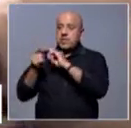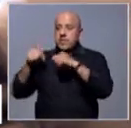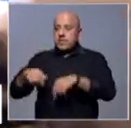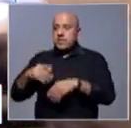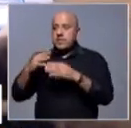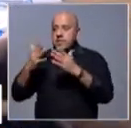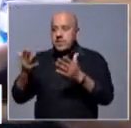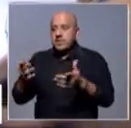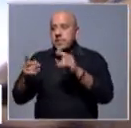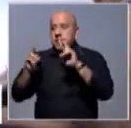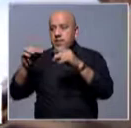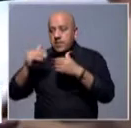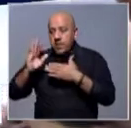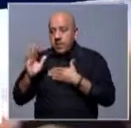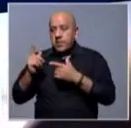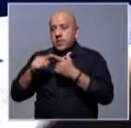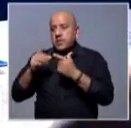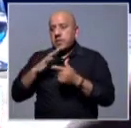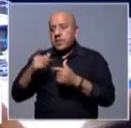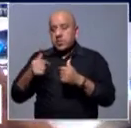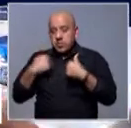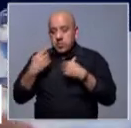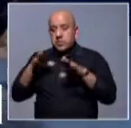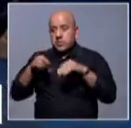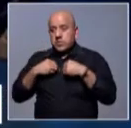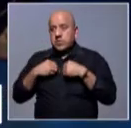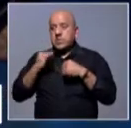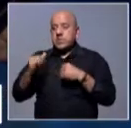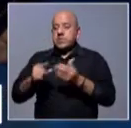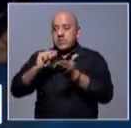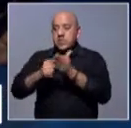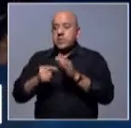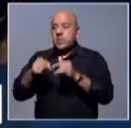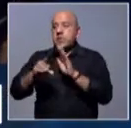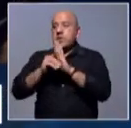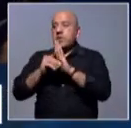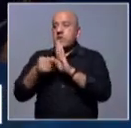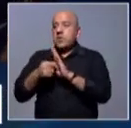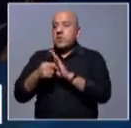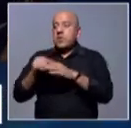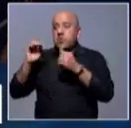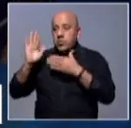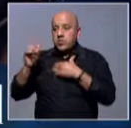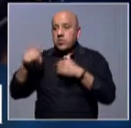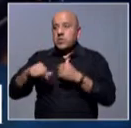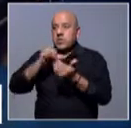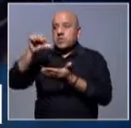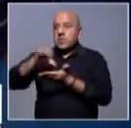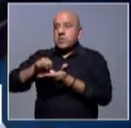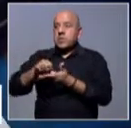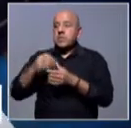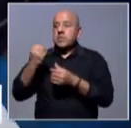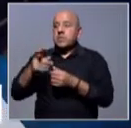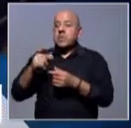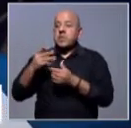de por supuesto del compromiso que hemos asumido quienes hemos firmado este documento de compromiso por el país usted hace esa reflexión porque en